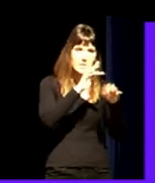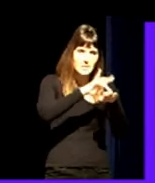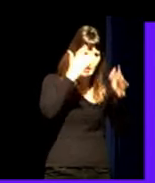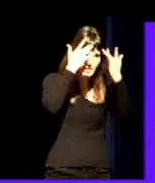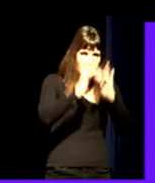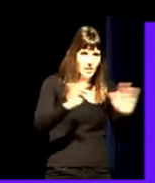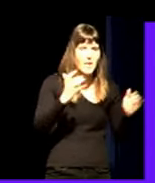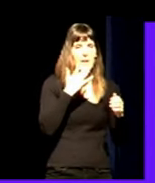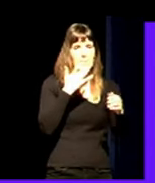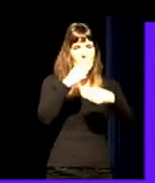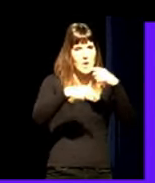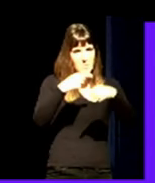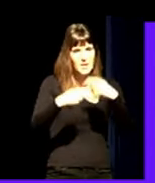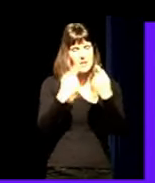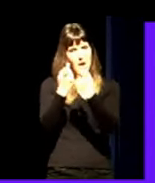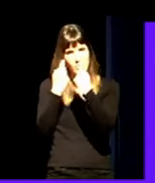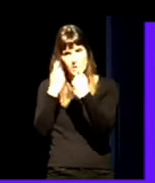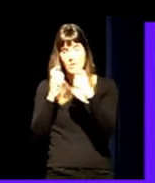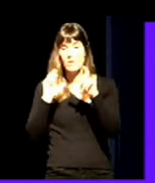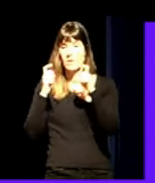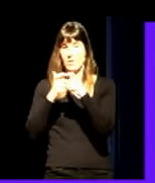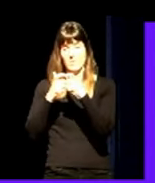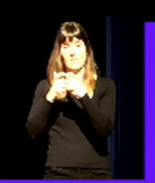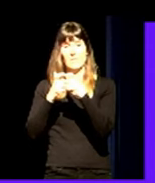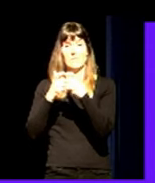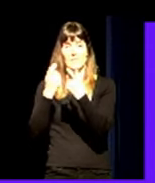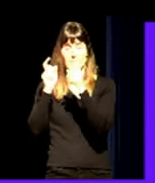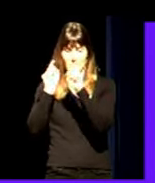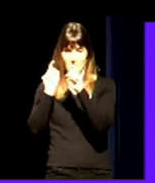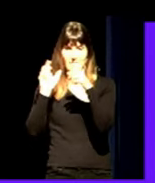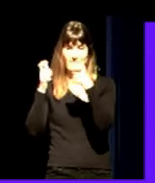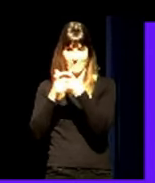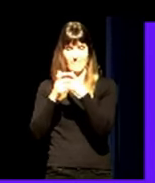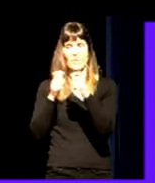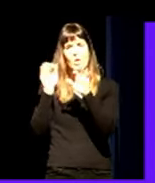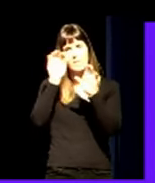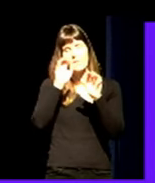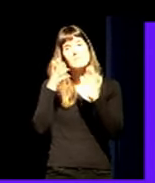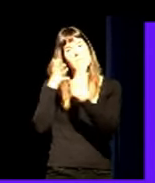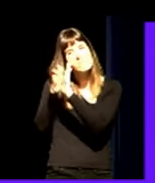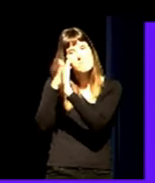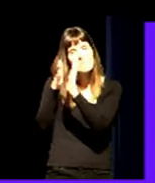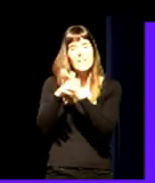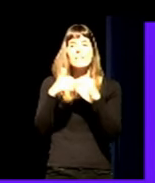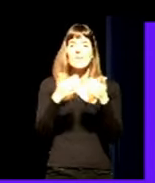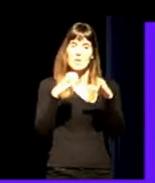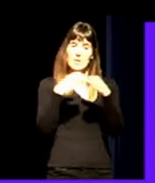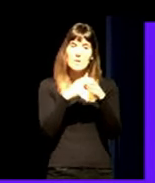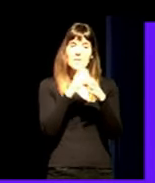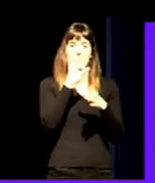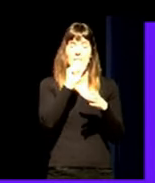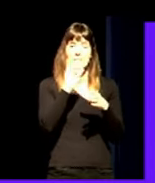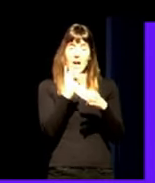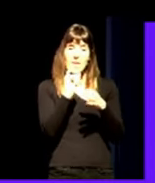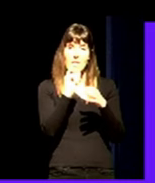convencer al alumnado, convencer a mi claustro, efectivamente, elegir el SAI que más nos conviene, en la